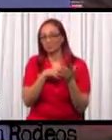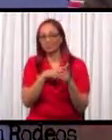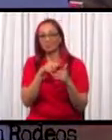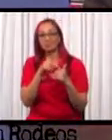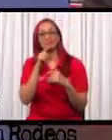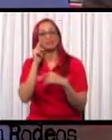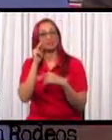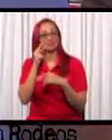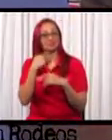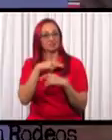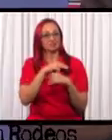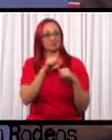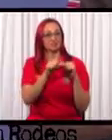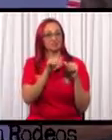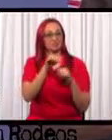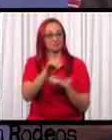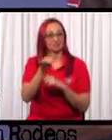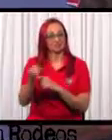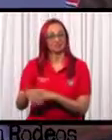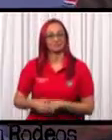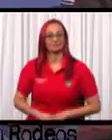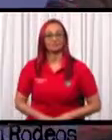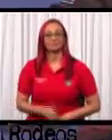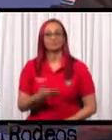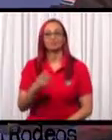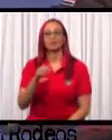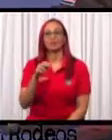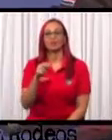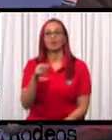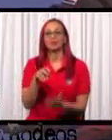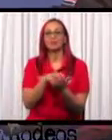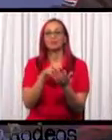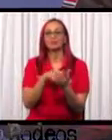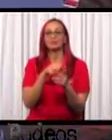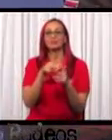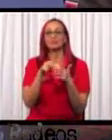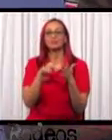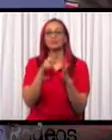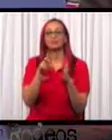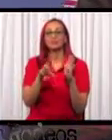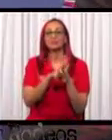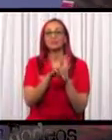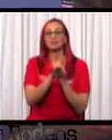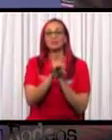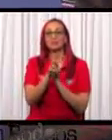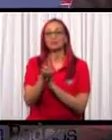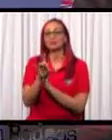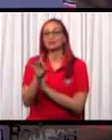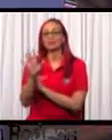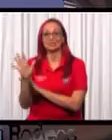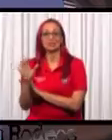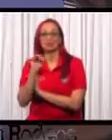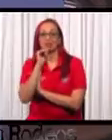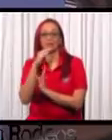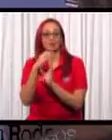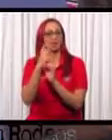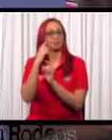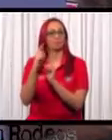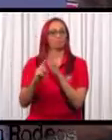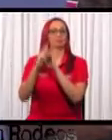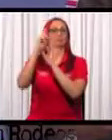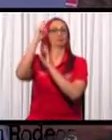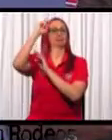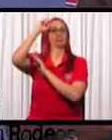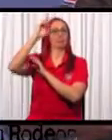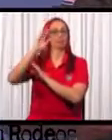venimos advirtiendo. Con arroces es una ley, la 8285, no fue creada por casualidad, no fue